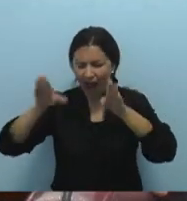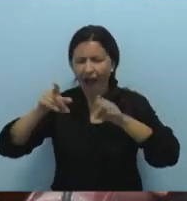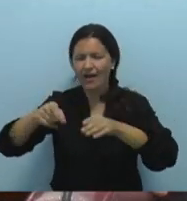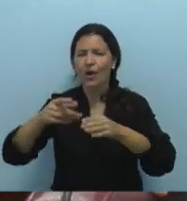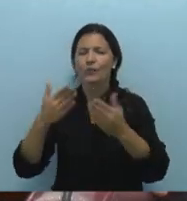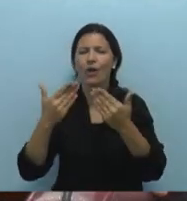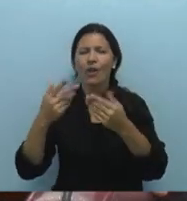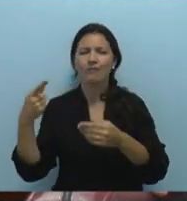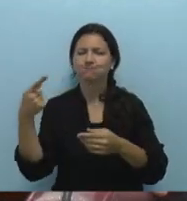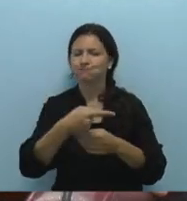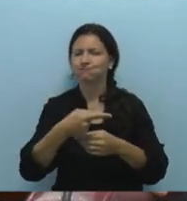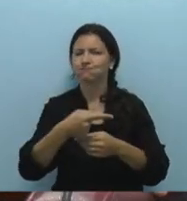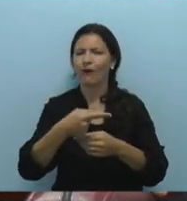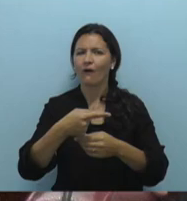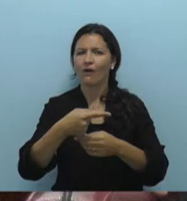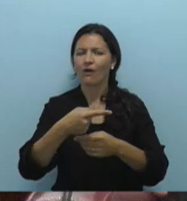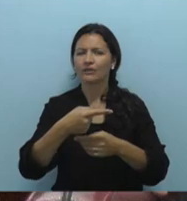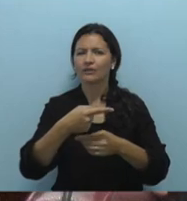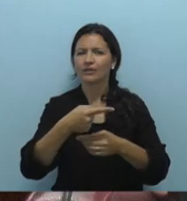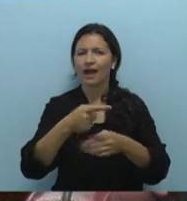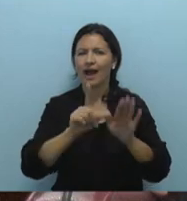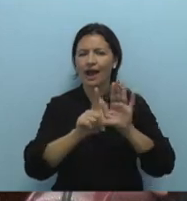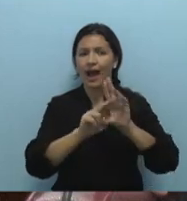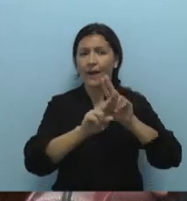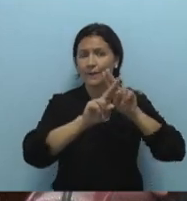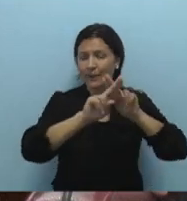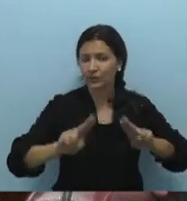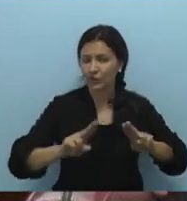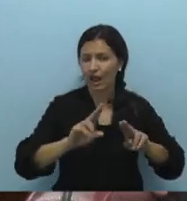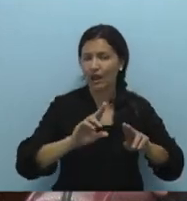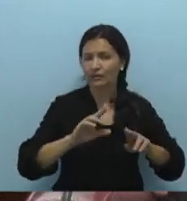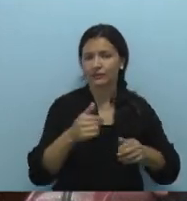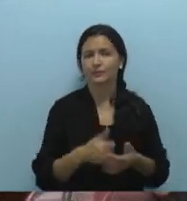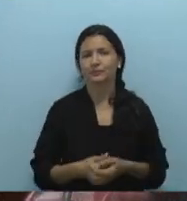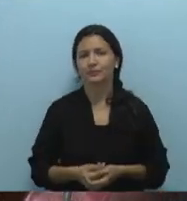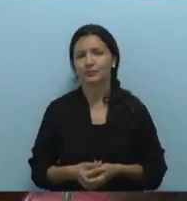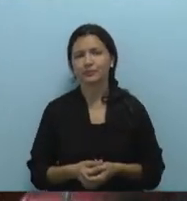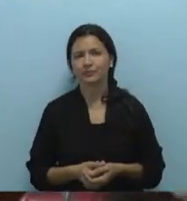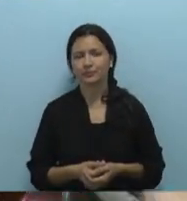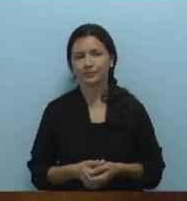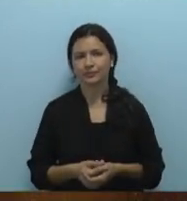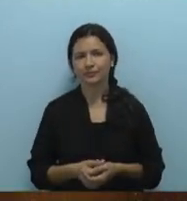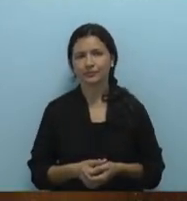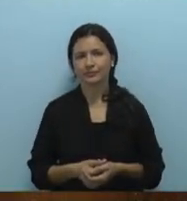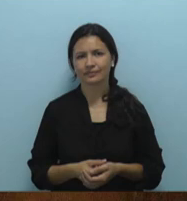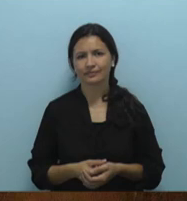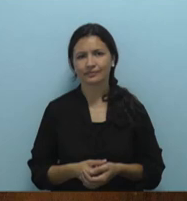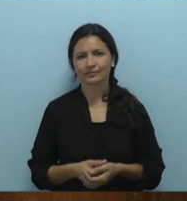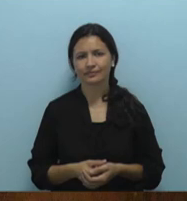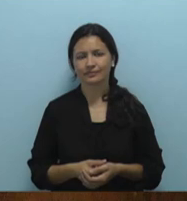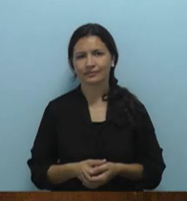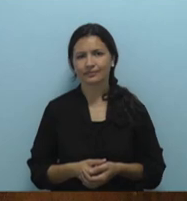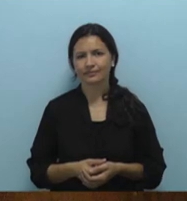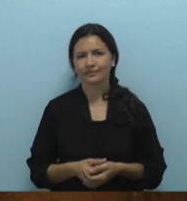al desfinanciamiento de la educación pública superior en este país. Gracias, Presidenta. Gracias, diputado. Tiene la palabra el diputado Marcos